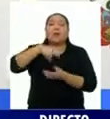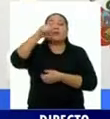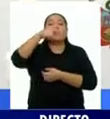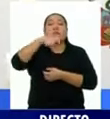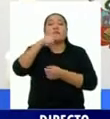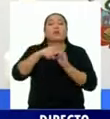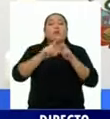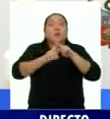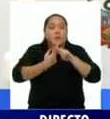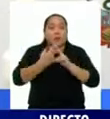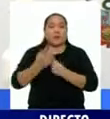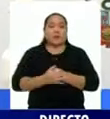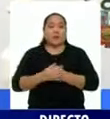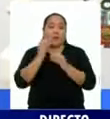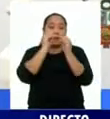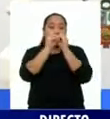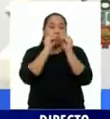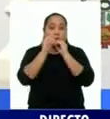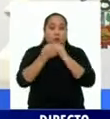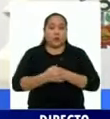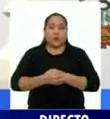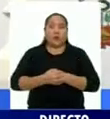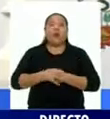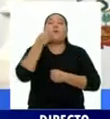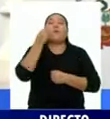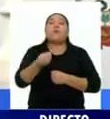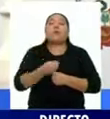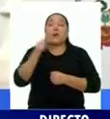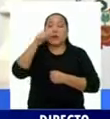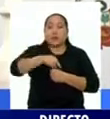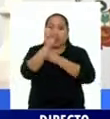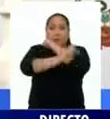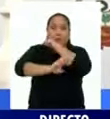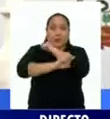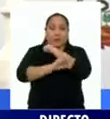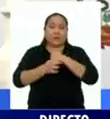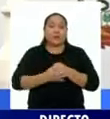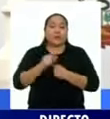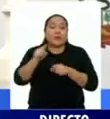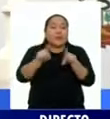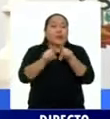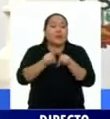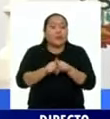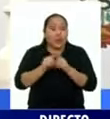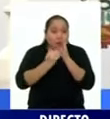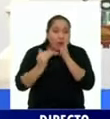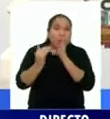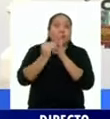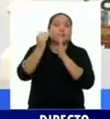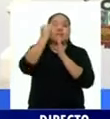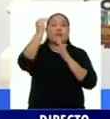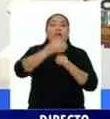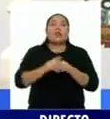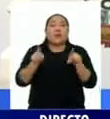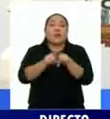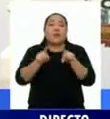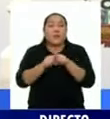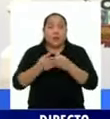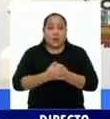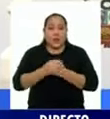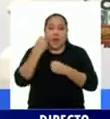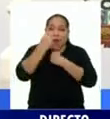empezar a resolver, porque este país, además de crecer, además de